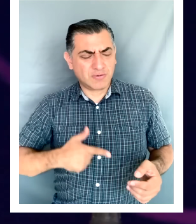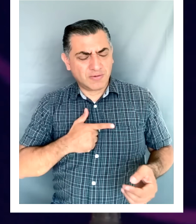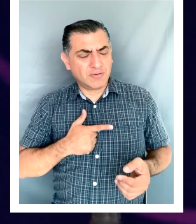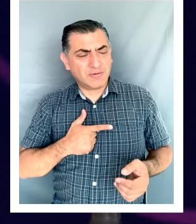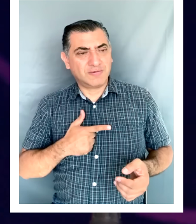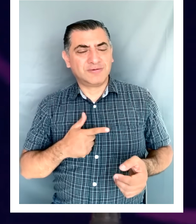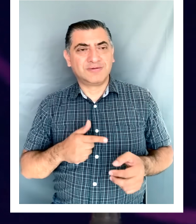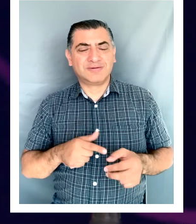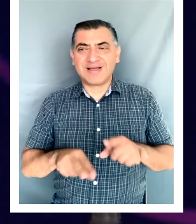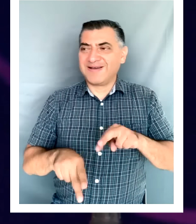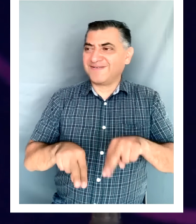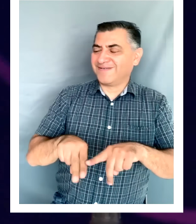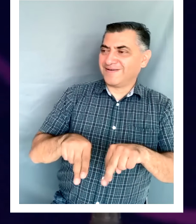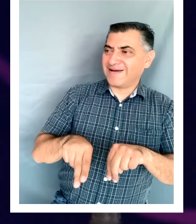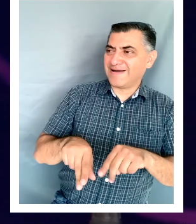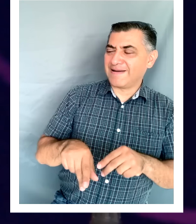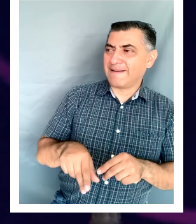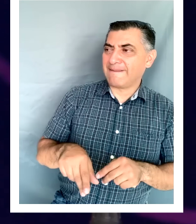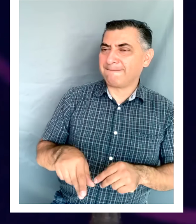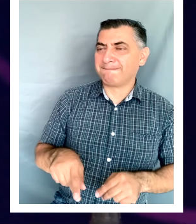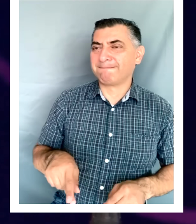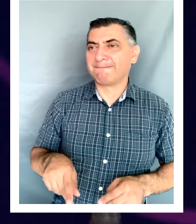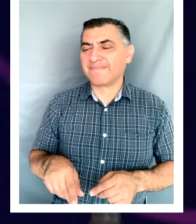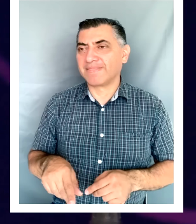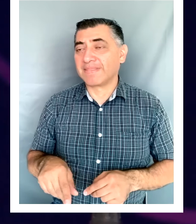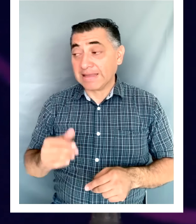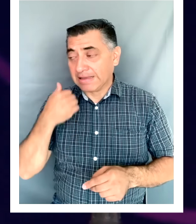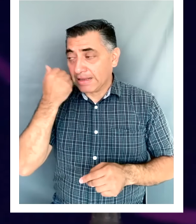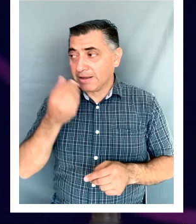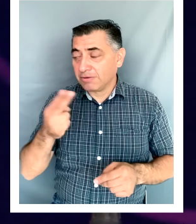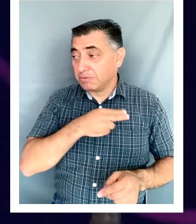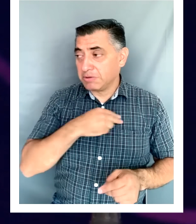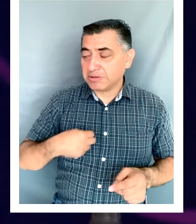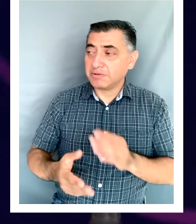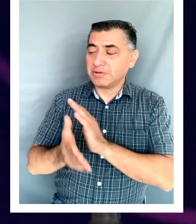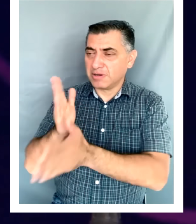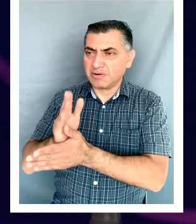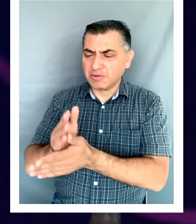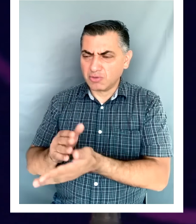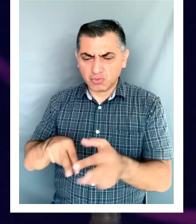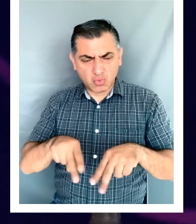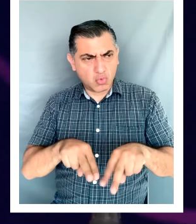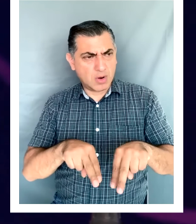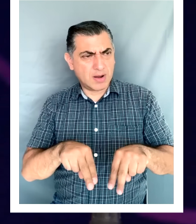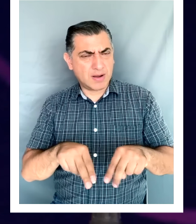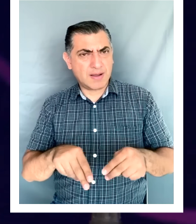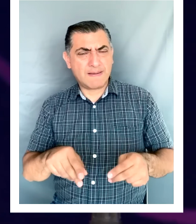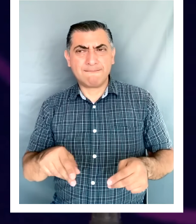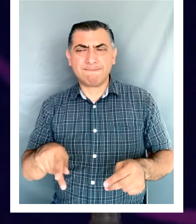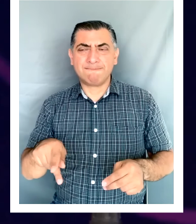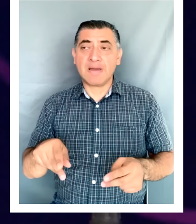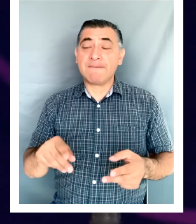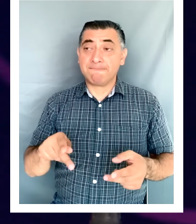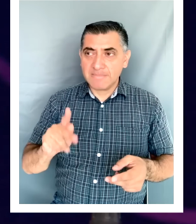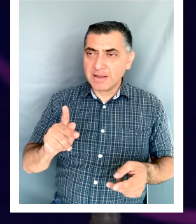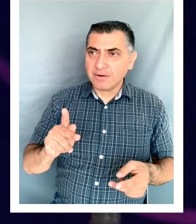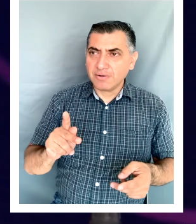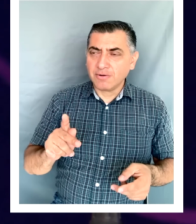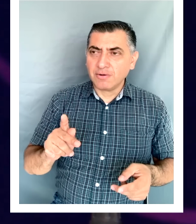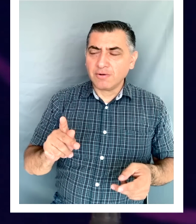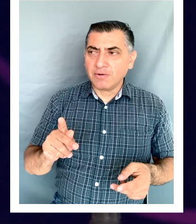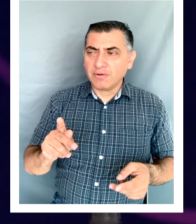porque yo no tengo la música por ningún lado de mi cuerpo Entonces porque voy a apoyar a mi hijo en algo con lo que yo no estoy de acuerdo